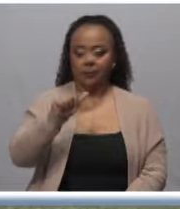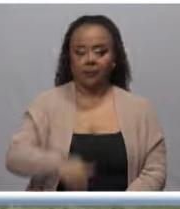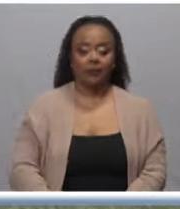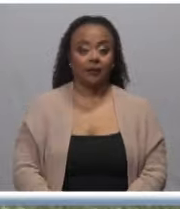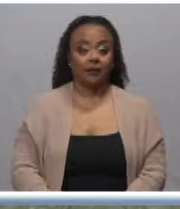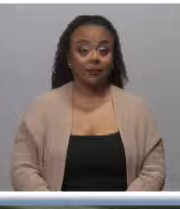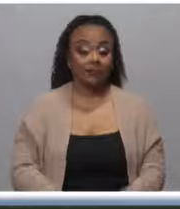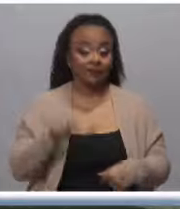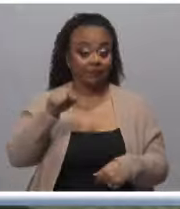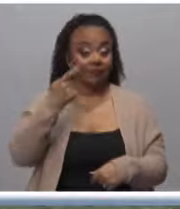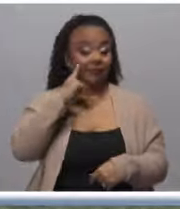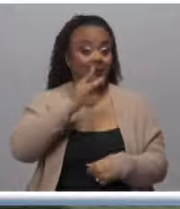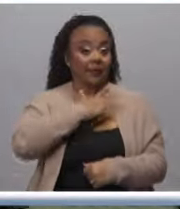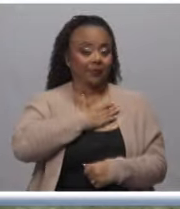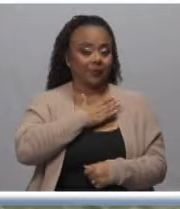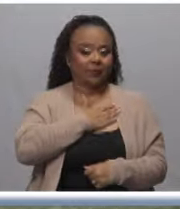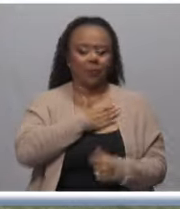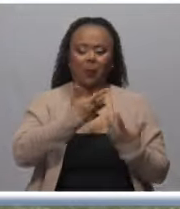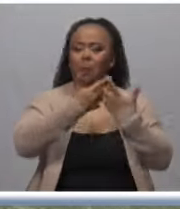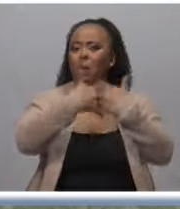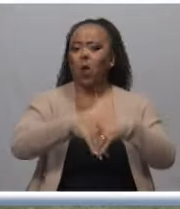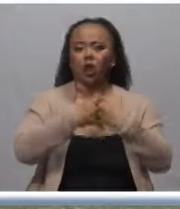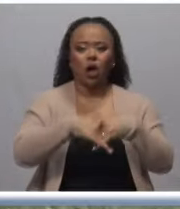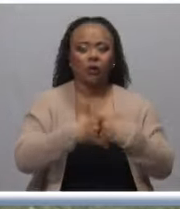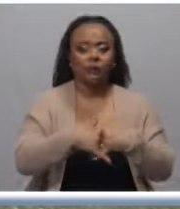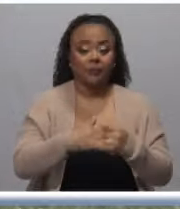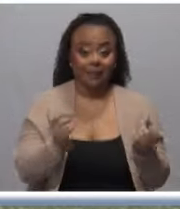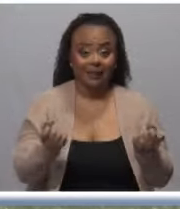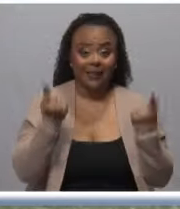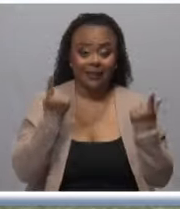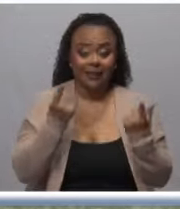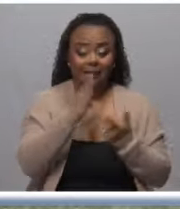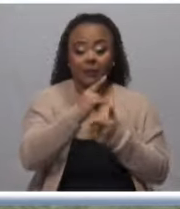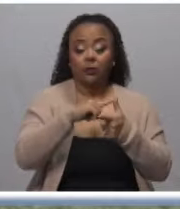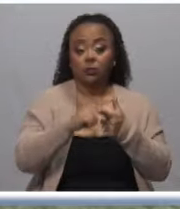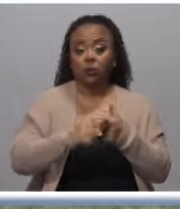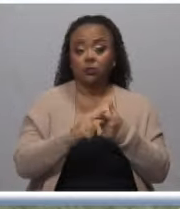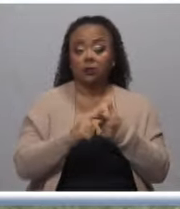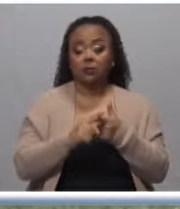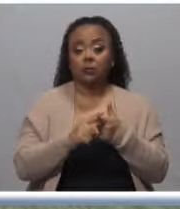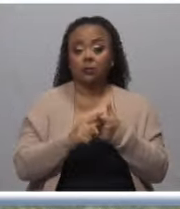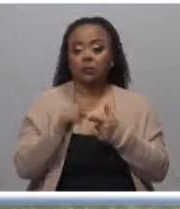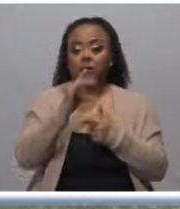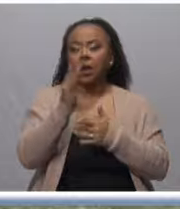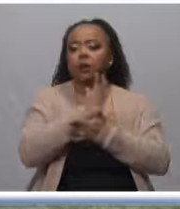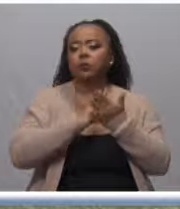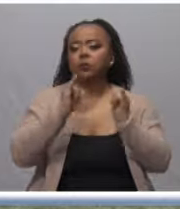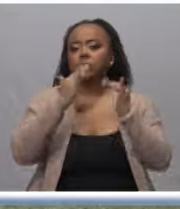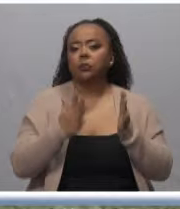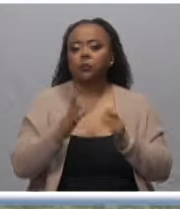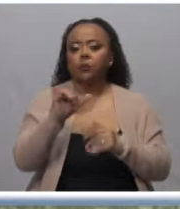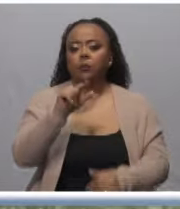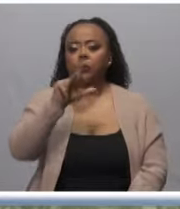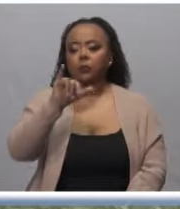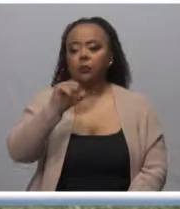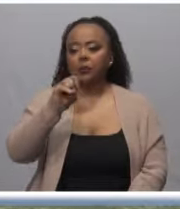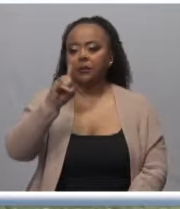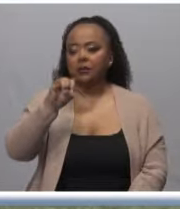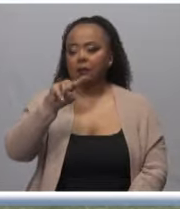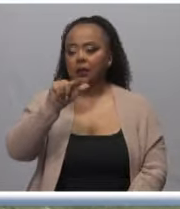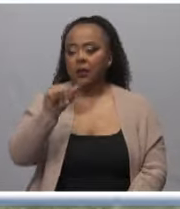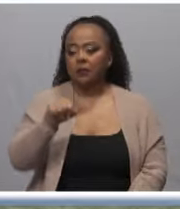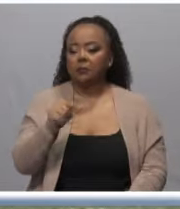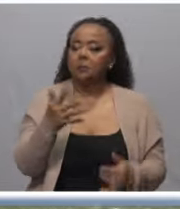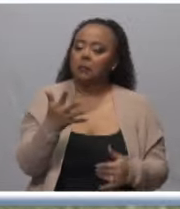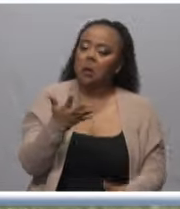era para mí un motor entiendes Y entonces este y algunos jugadores como Luis Díaz que está